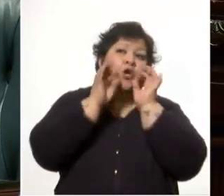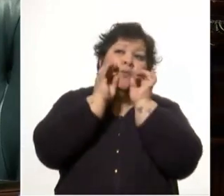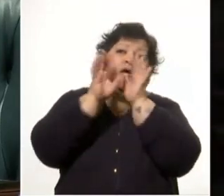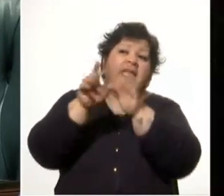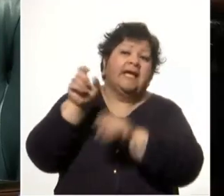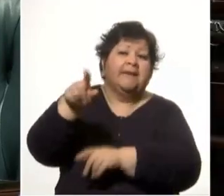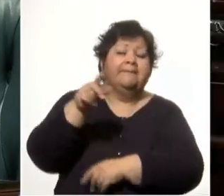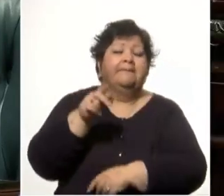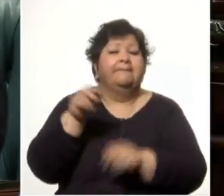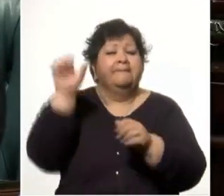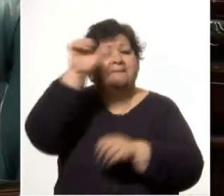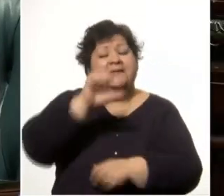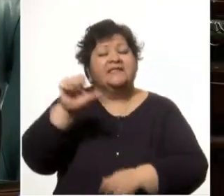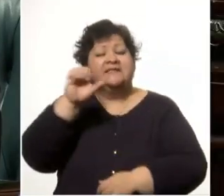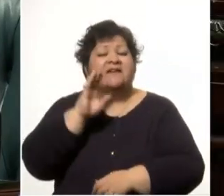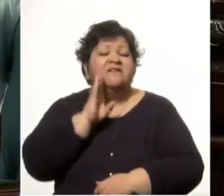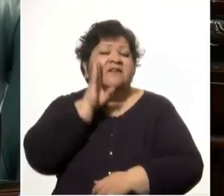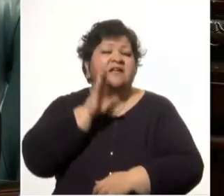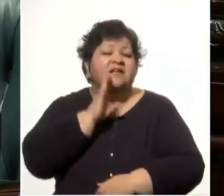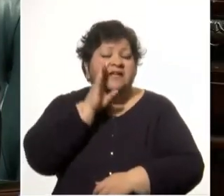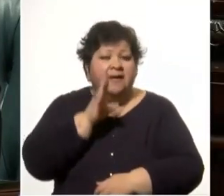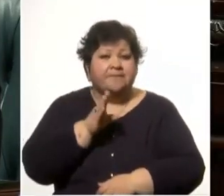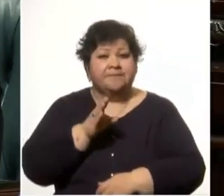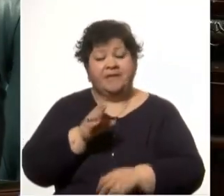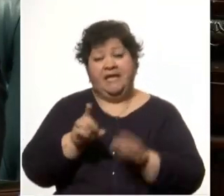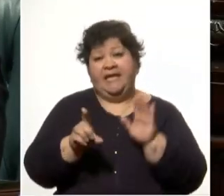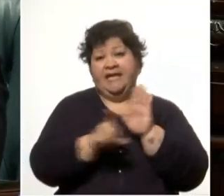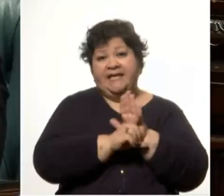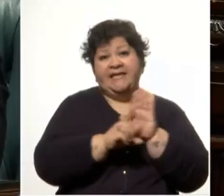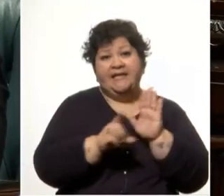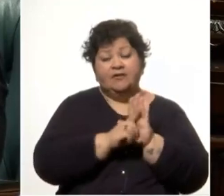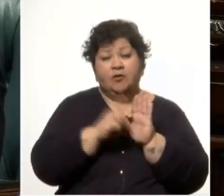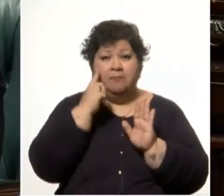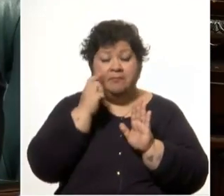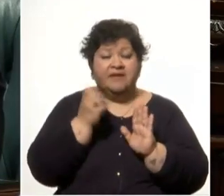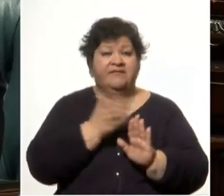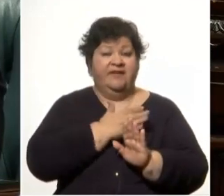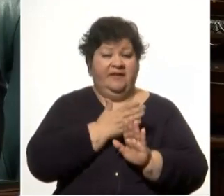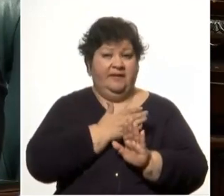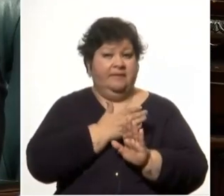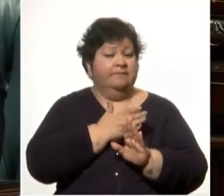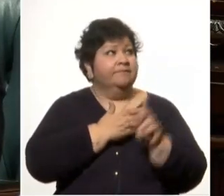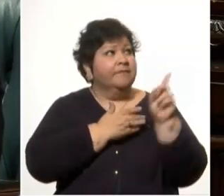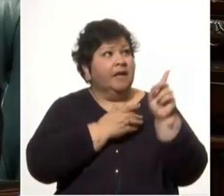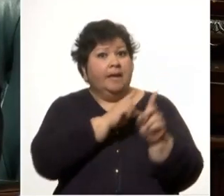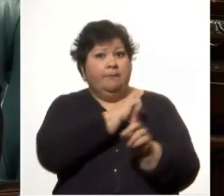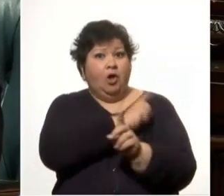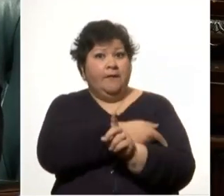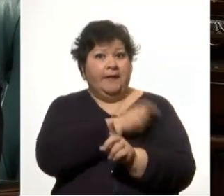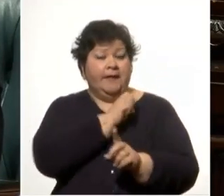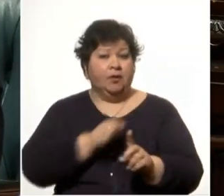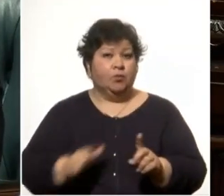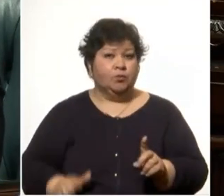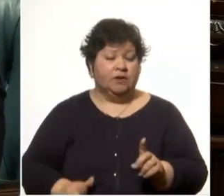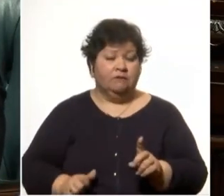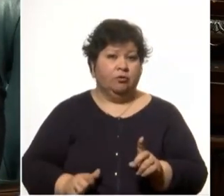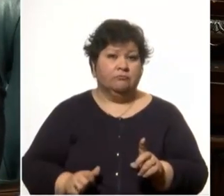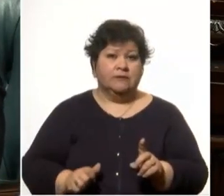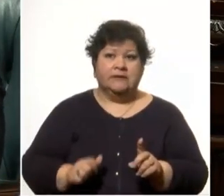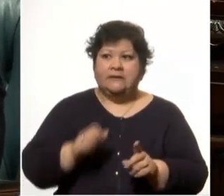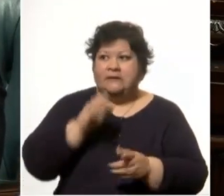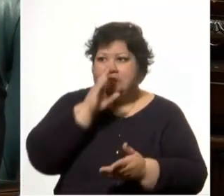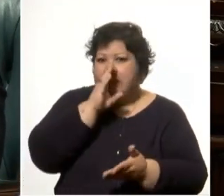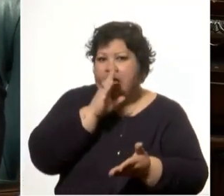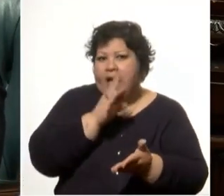citar textualmente, que la legislación prevé que sea el Poder Ejecutivo el que tenga la última palabra en materia de fijación